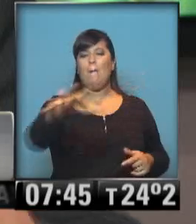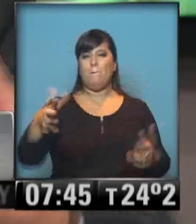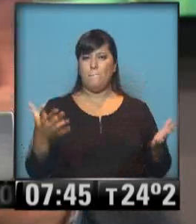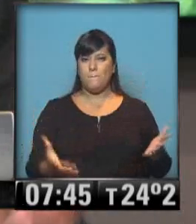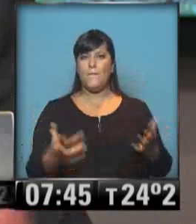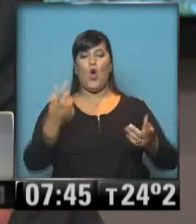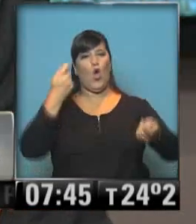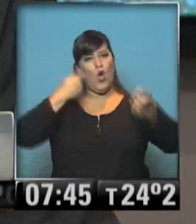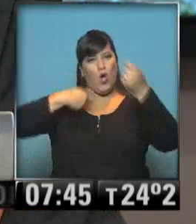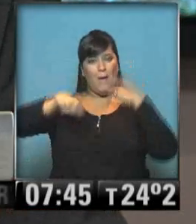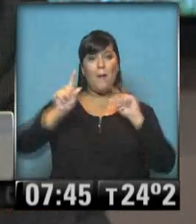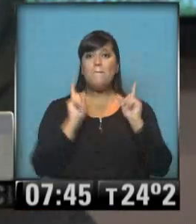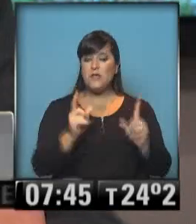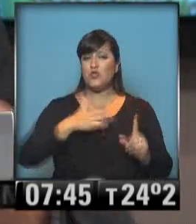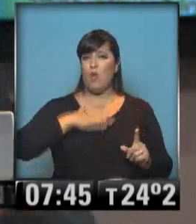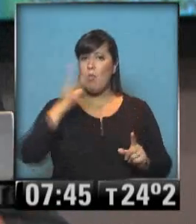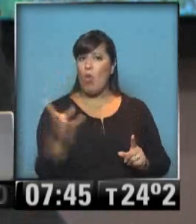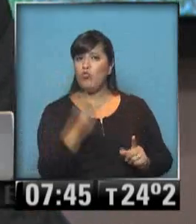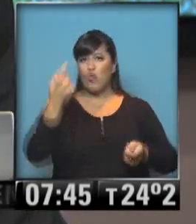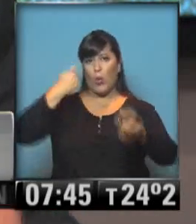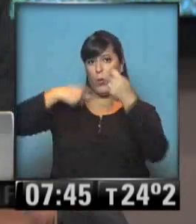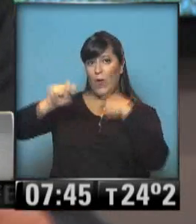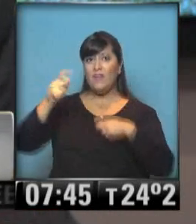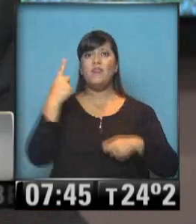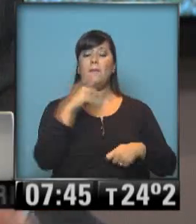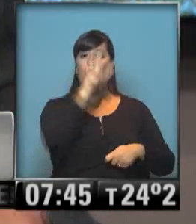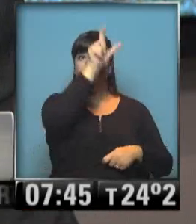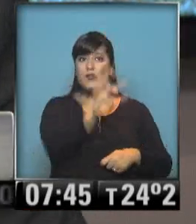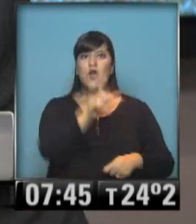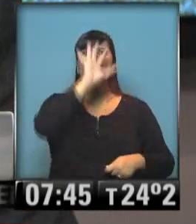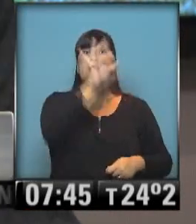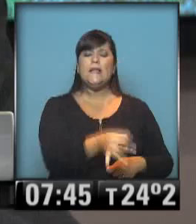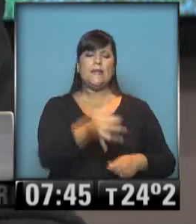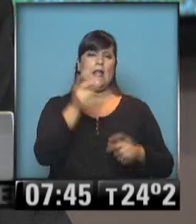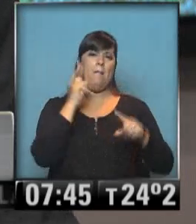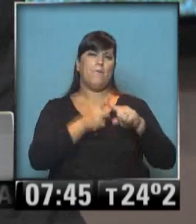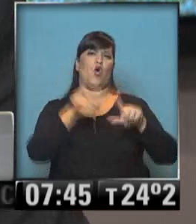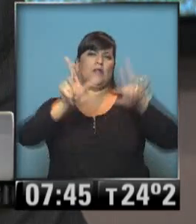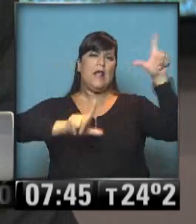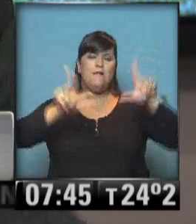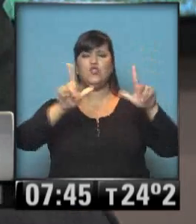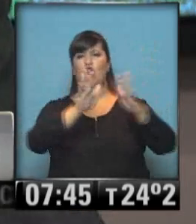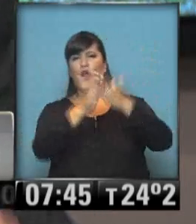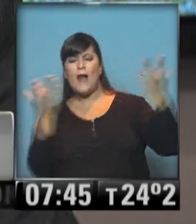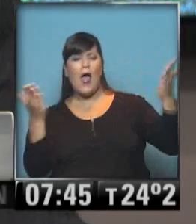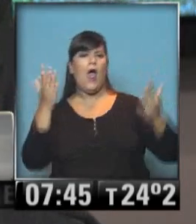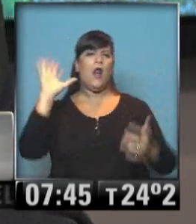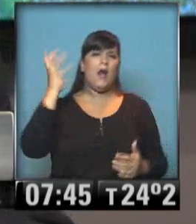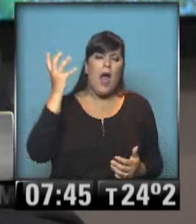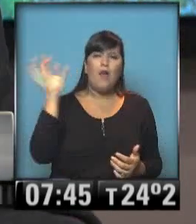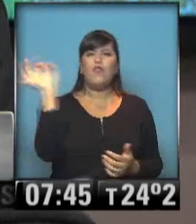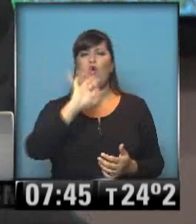comercializa el mismo su producción se entera por los medios por la radio por lo que informan los diarios o Por alguno de